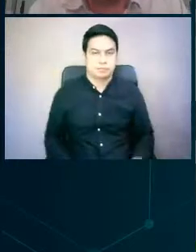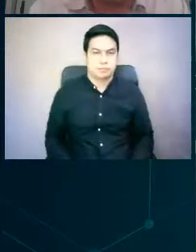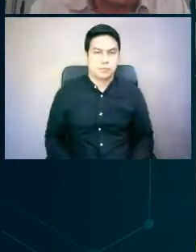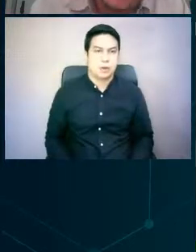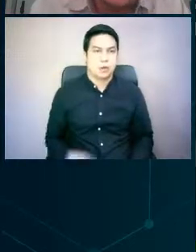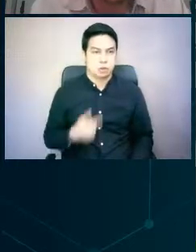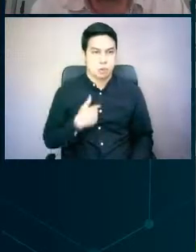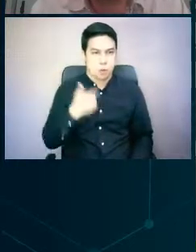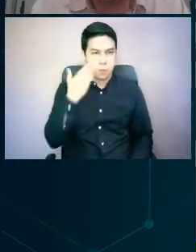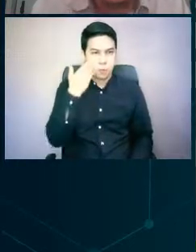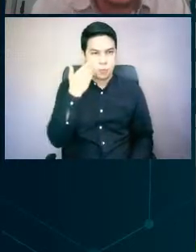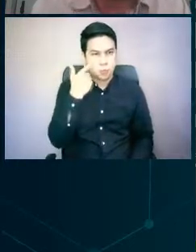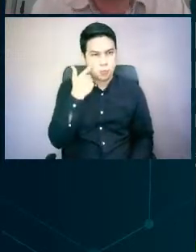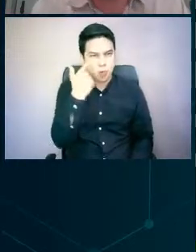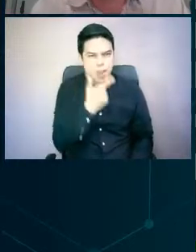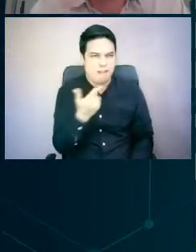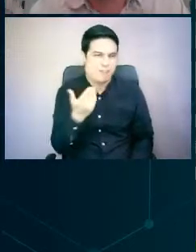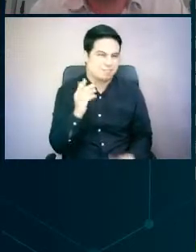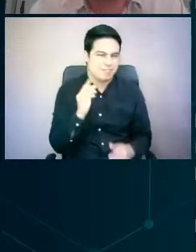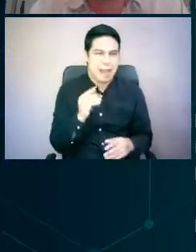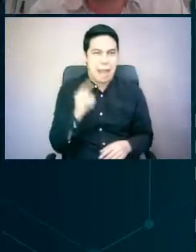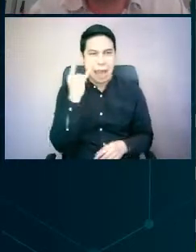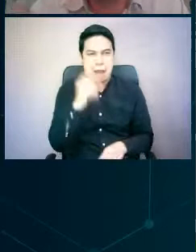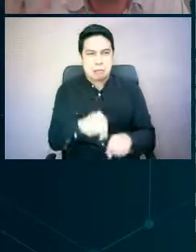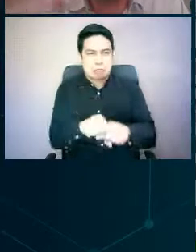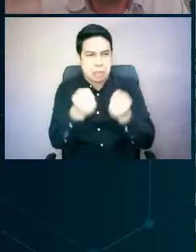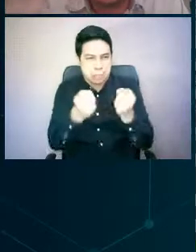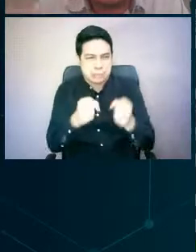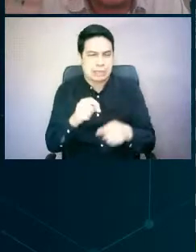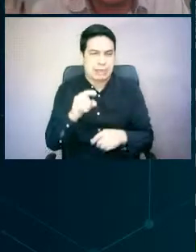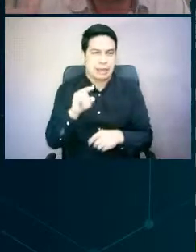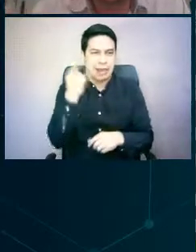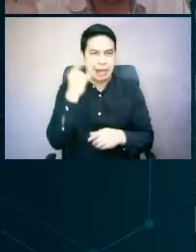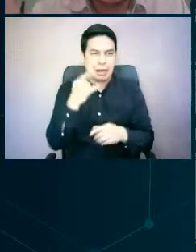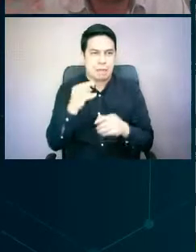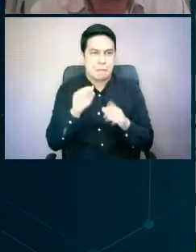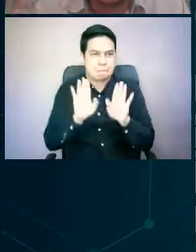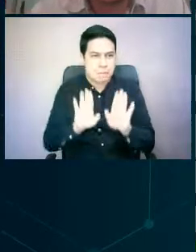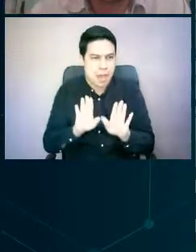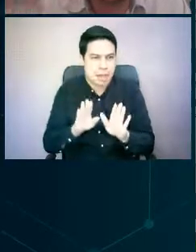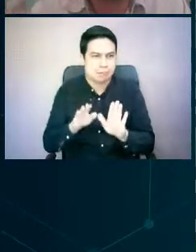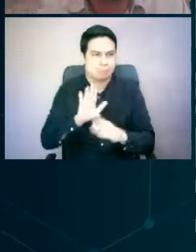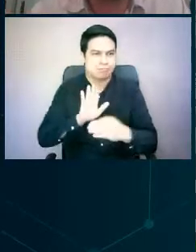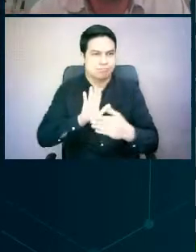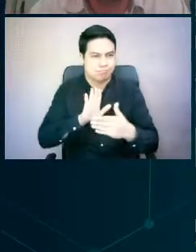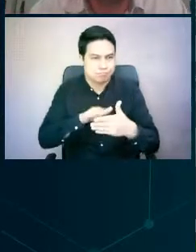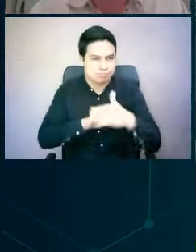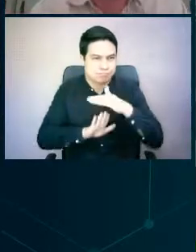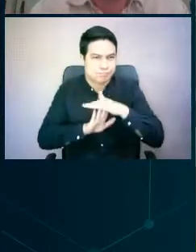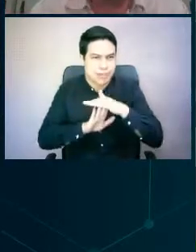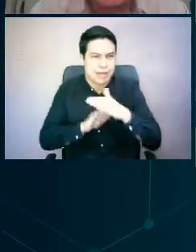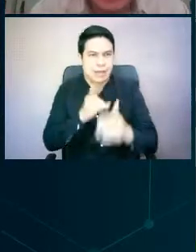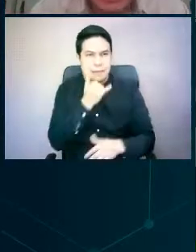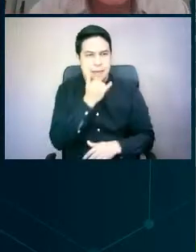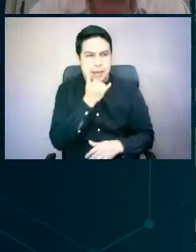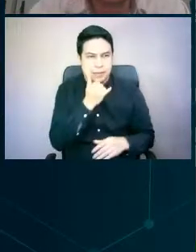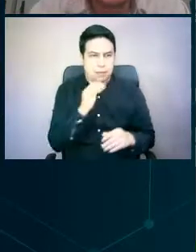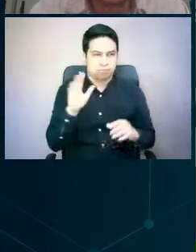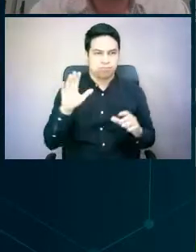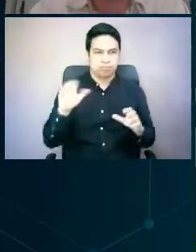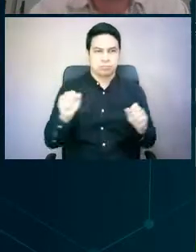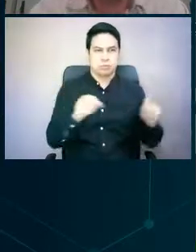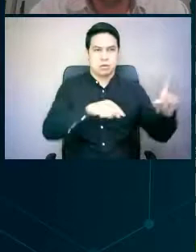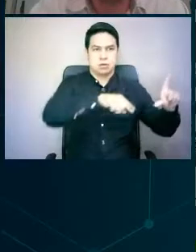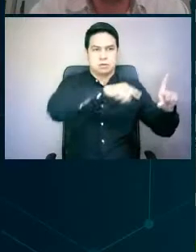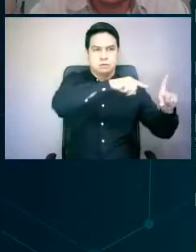herramienta hago fallas en la línea, hago fallas externas a la línea, capturo las ondas de tensión y de corriente en ambos extremos de